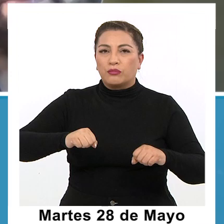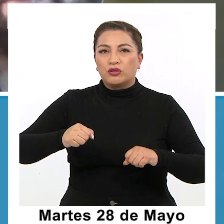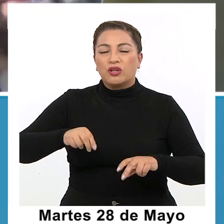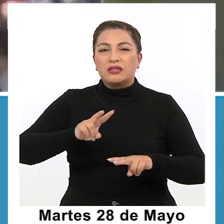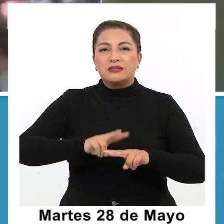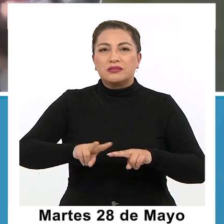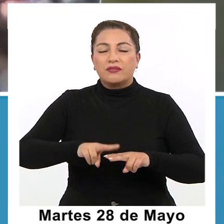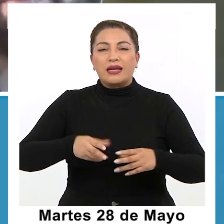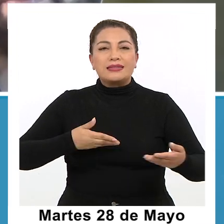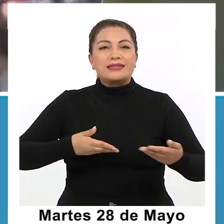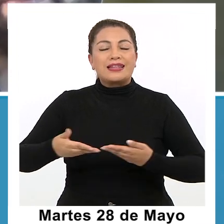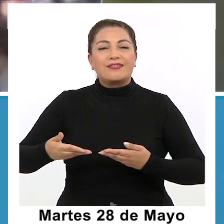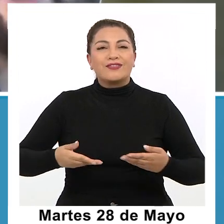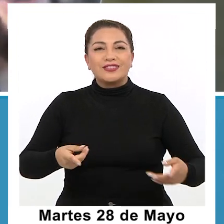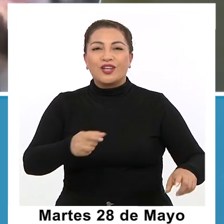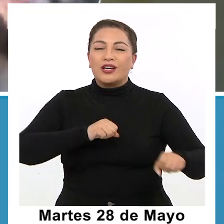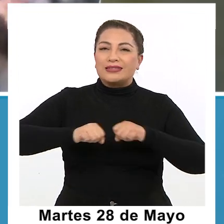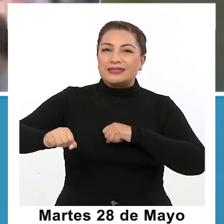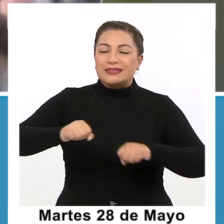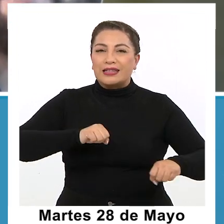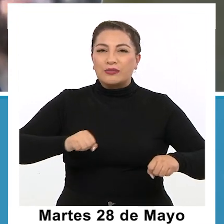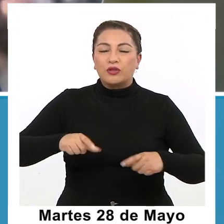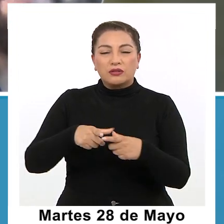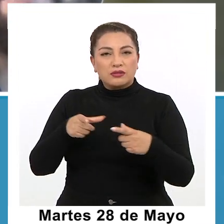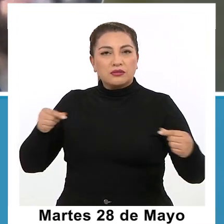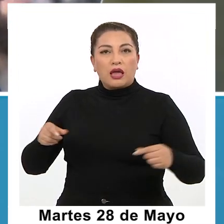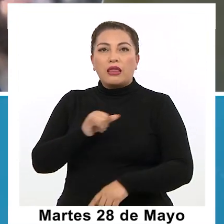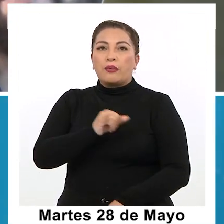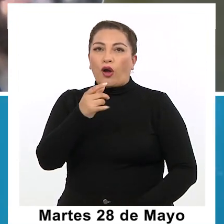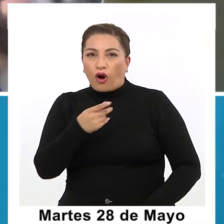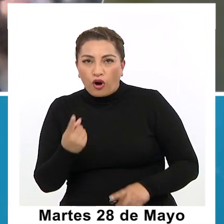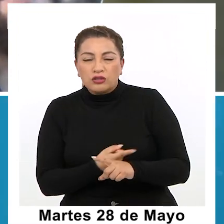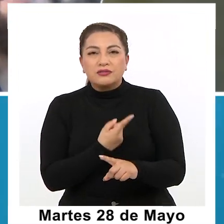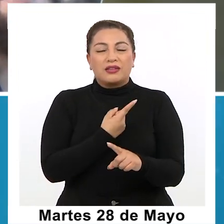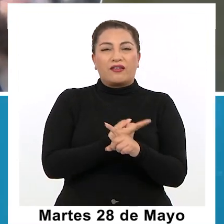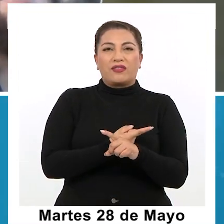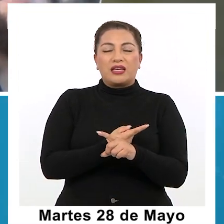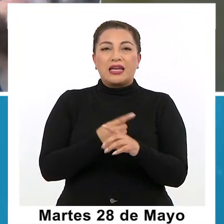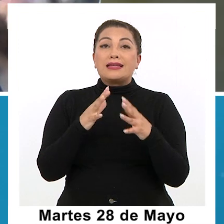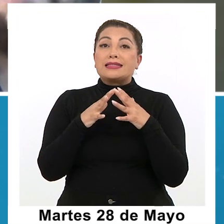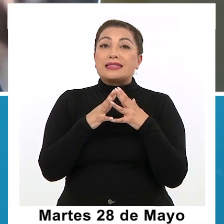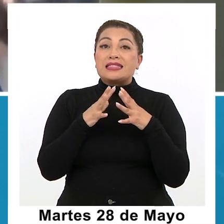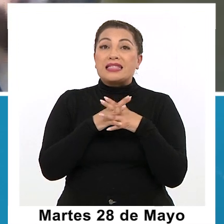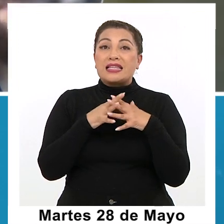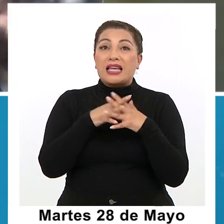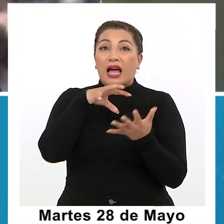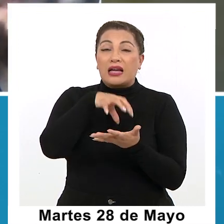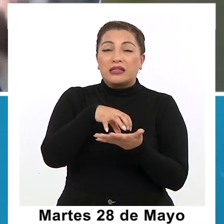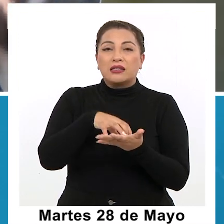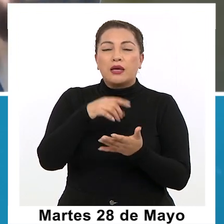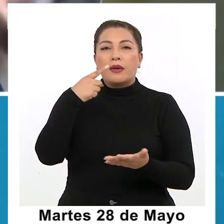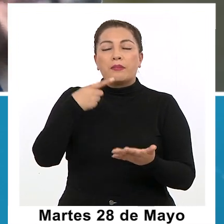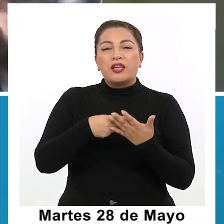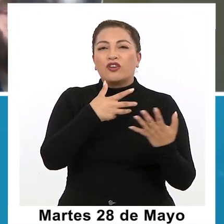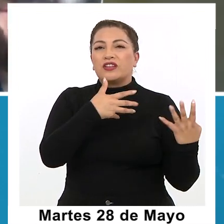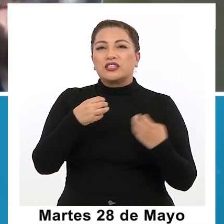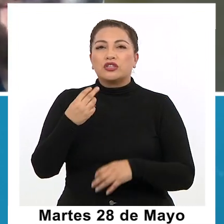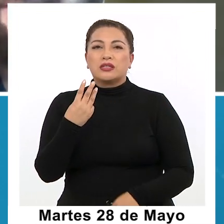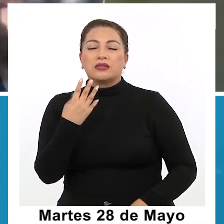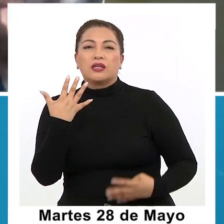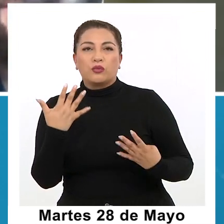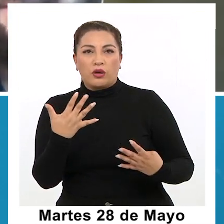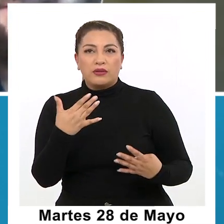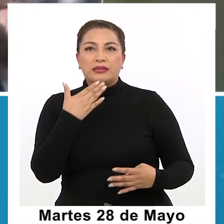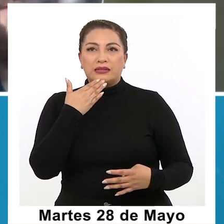el Servicio Sismológico Nacional. Ya. Después vuelve a ocurrir otro terremoto en Chillán, muy destructivo, Mm. en el año 39, y se crea la Sí, Corporación